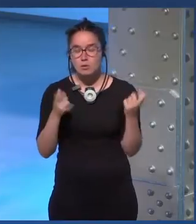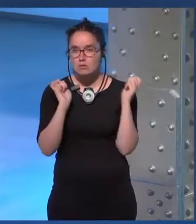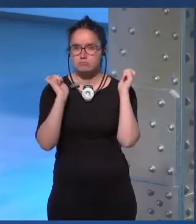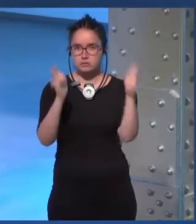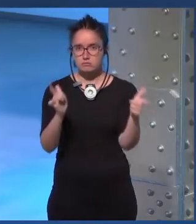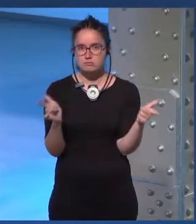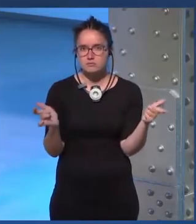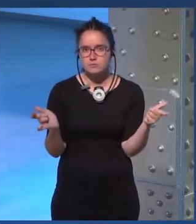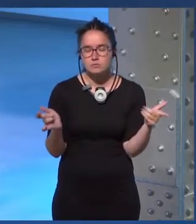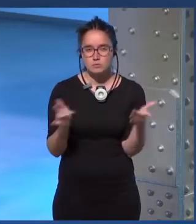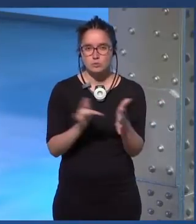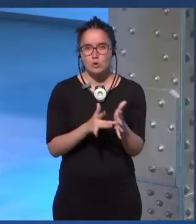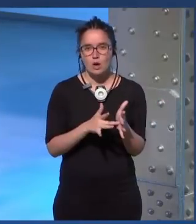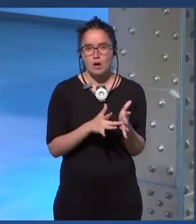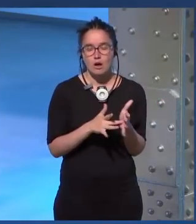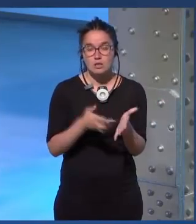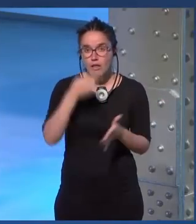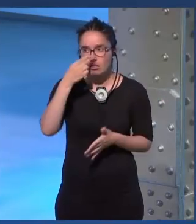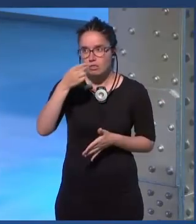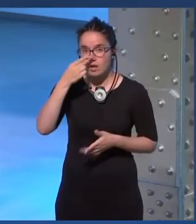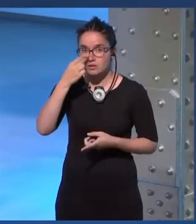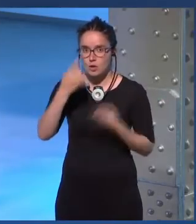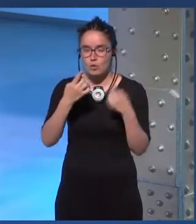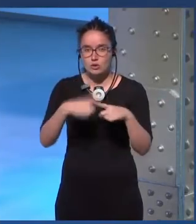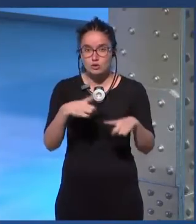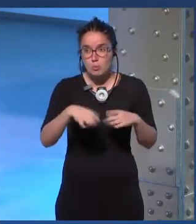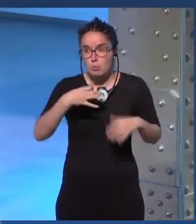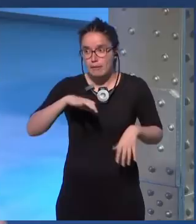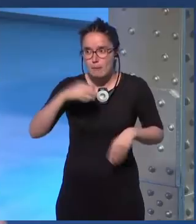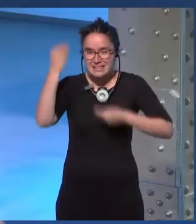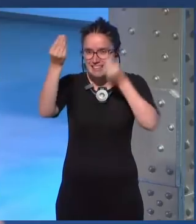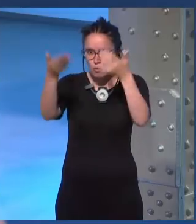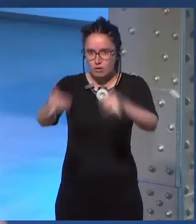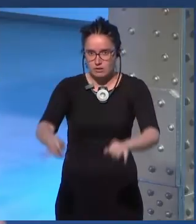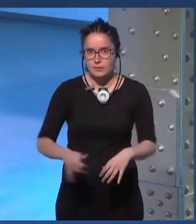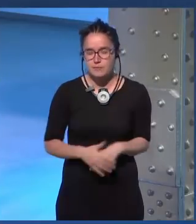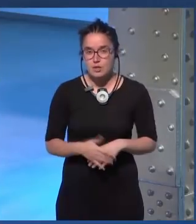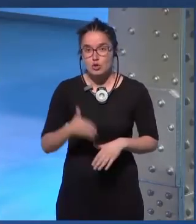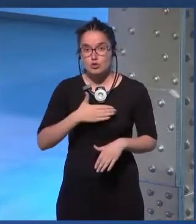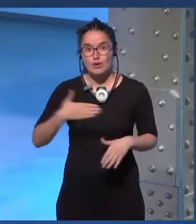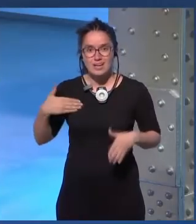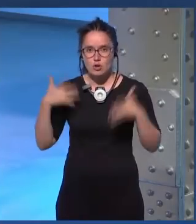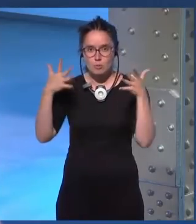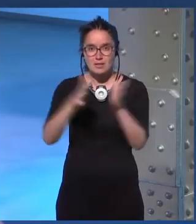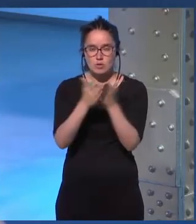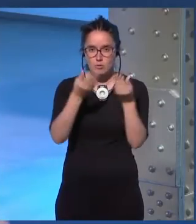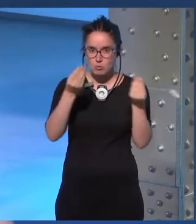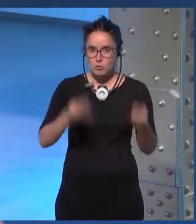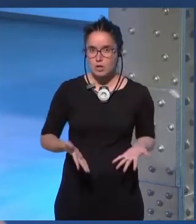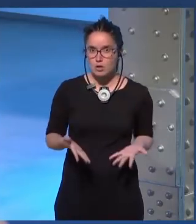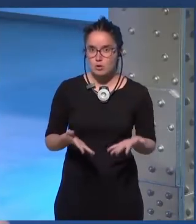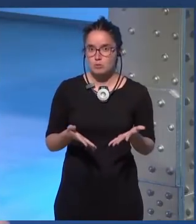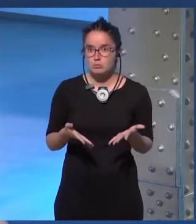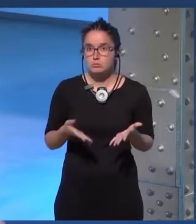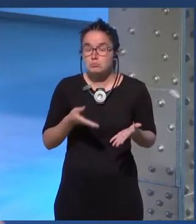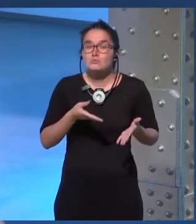cuenta ahí pues le despiertas interés en ciertas cosas que a lo mejor ni se habrían planteado yo creo que recomendar un libro un buen libro también puede ser una